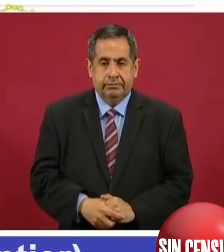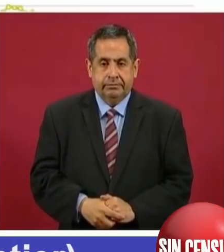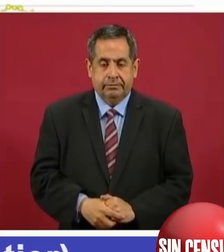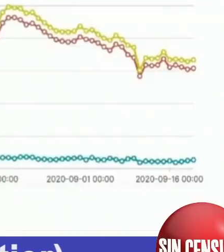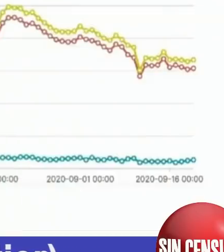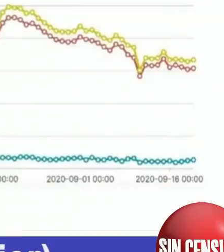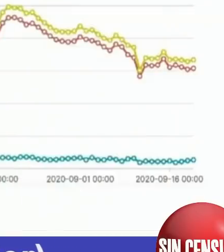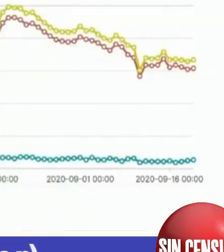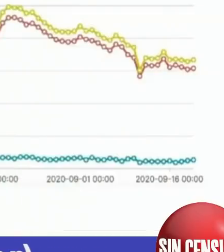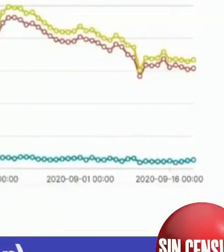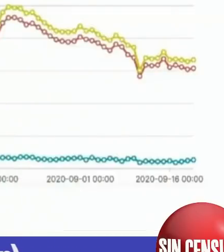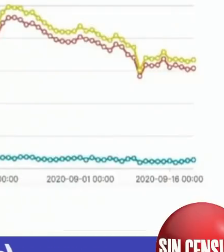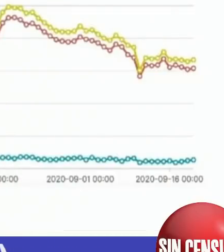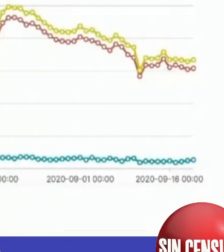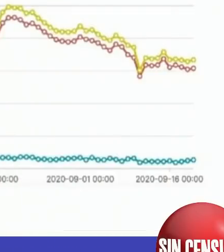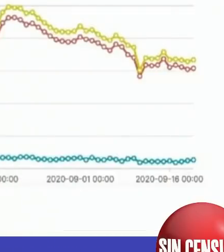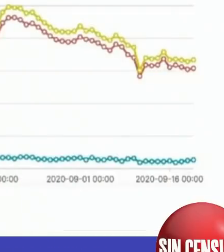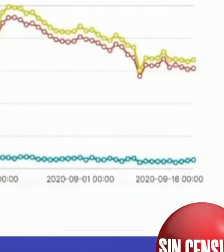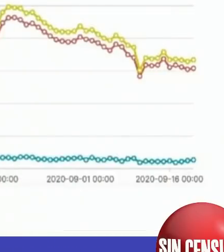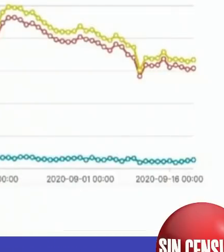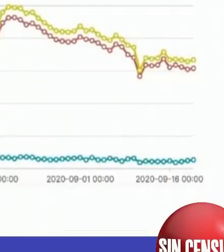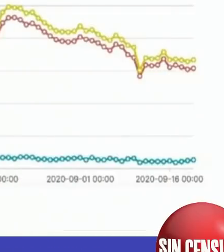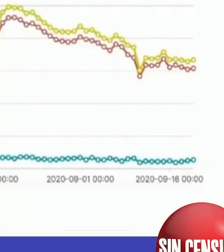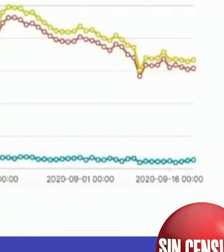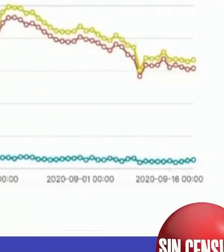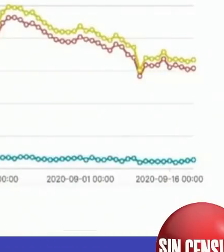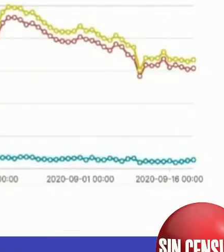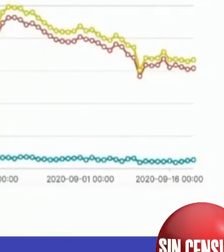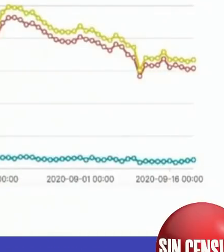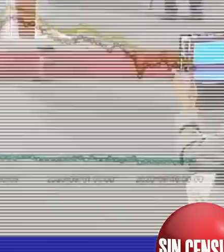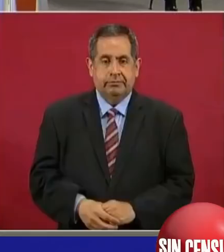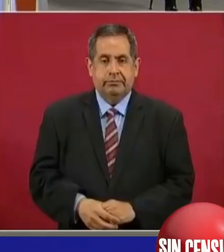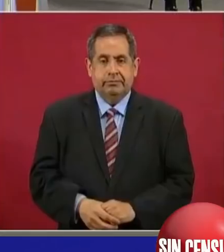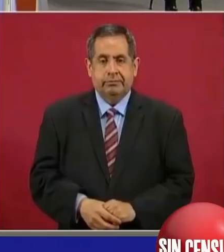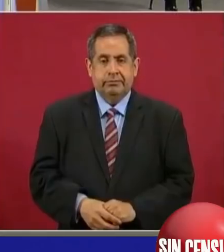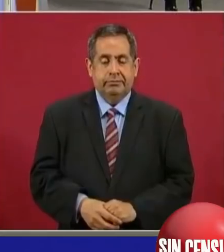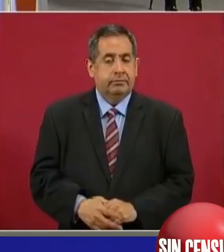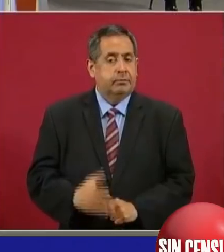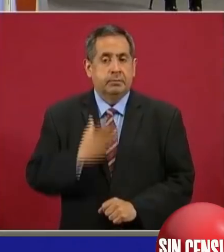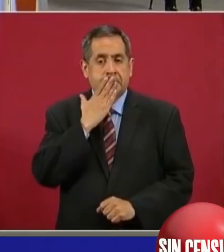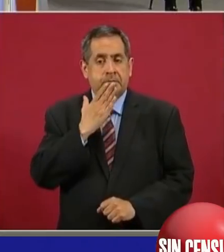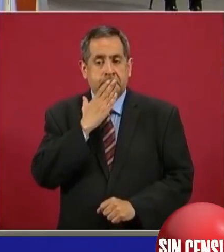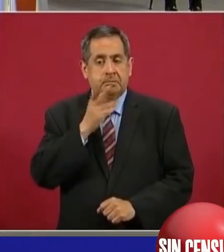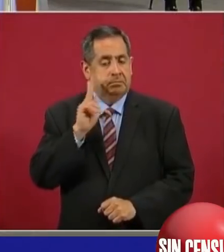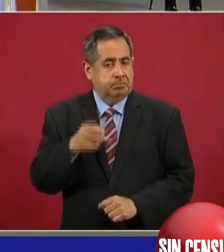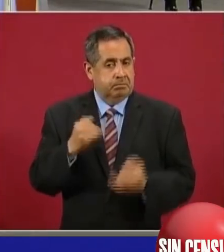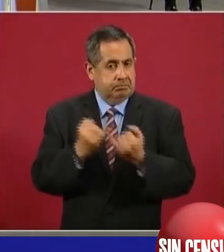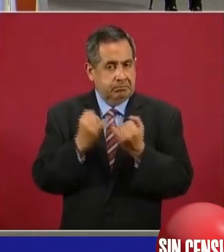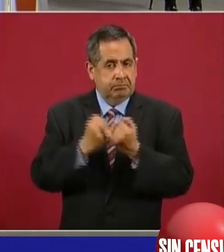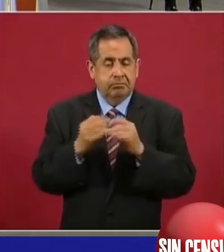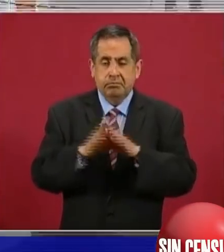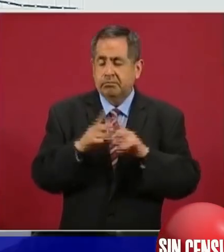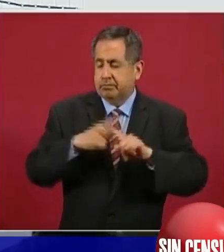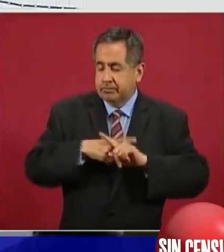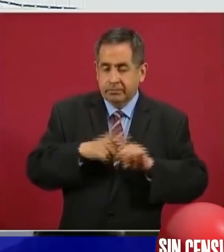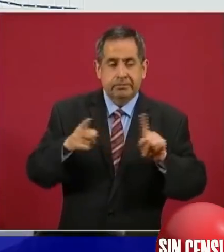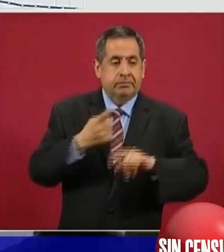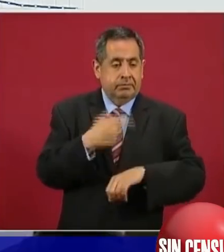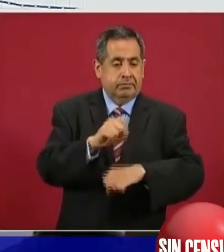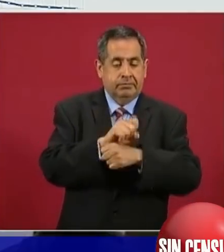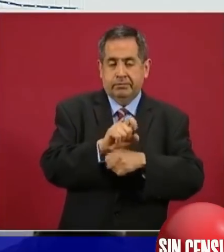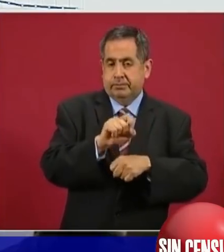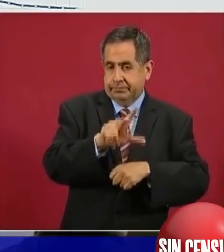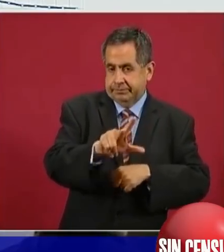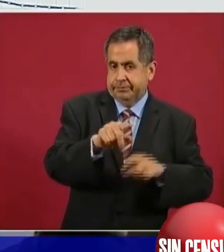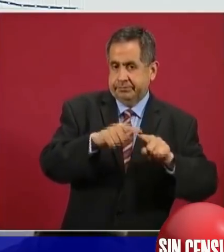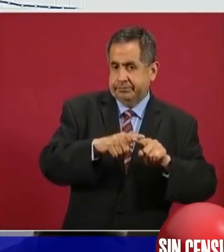julio empezó a reducirse la ocupación hospitalaria. La siguiente. Sonora tiene un patrón semejante, solo que el cambio ocurrió en la semana